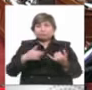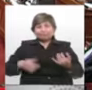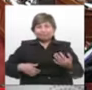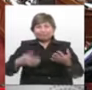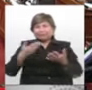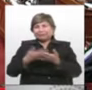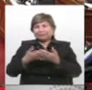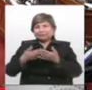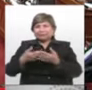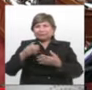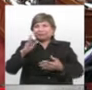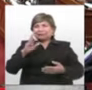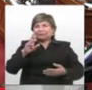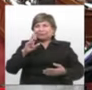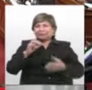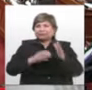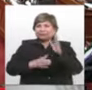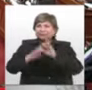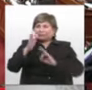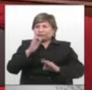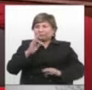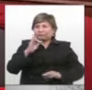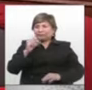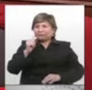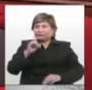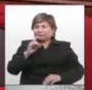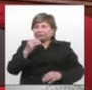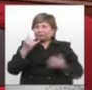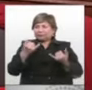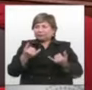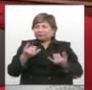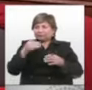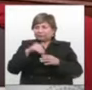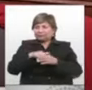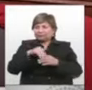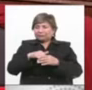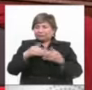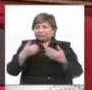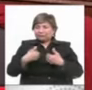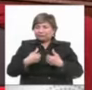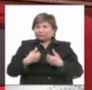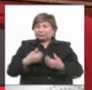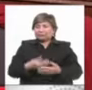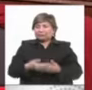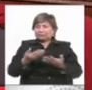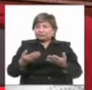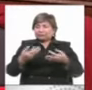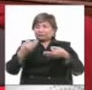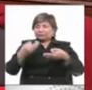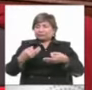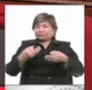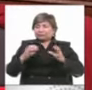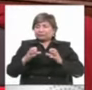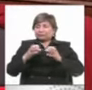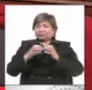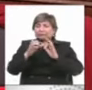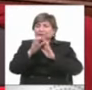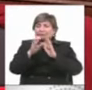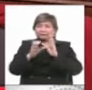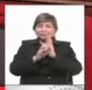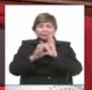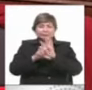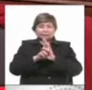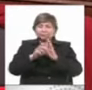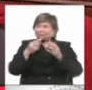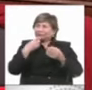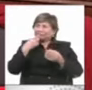sumando un fraude constitucional. El día de hoy se tienen los votos, presidenta. Y en realidad la Comisión de Constitución, cuando